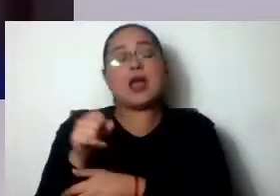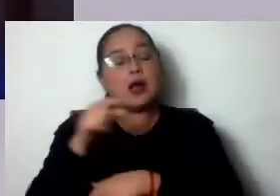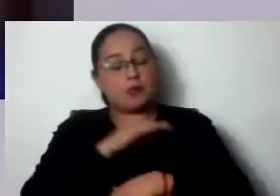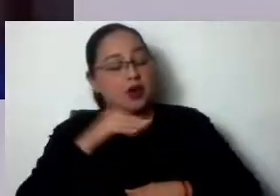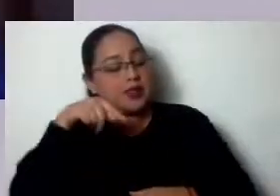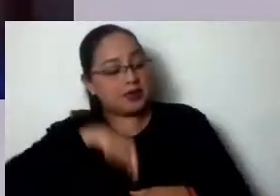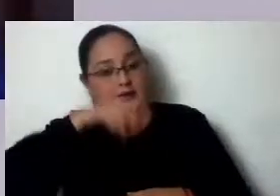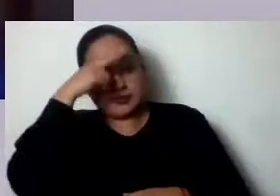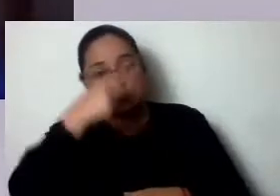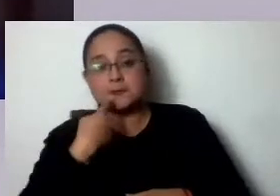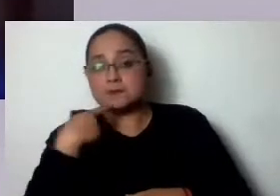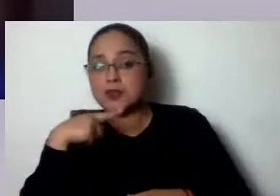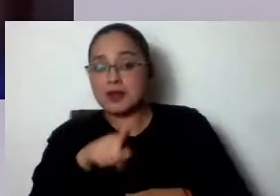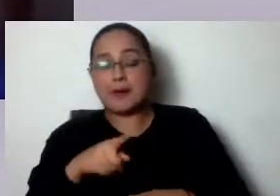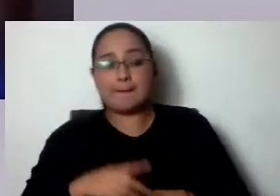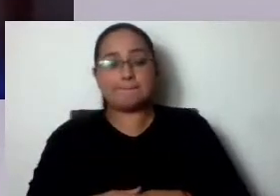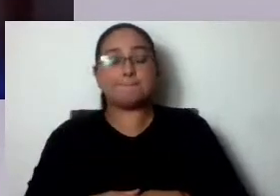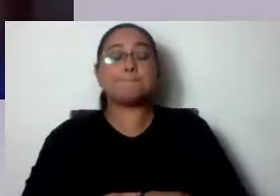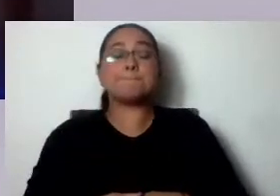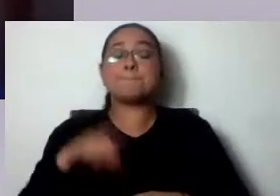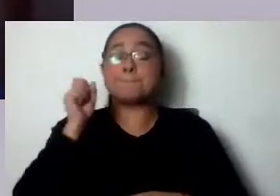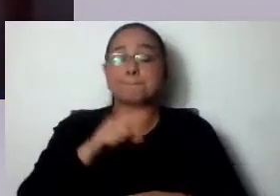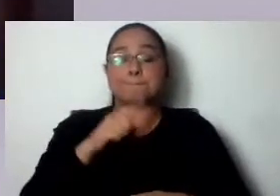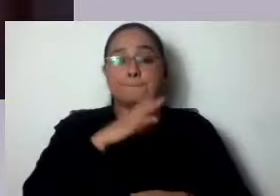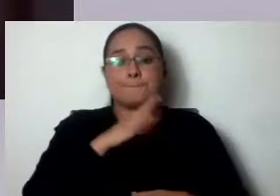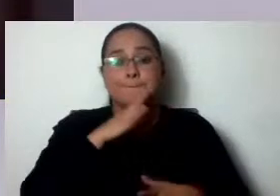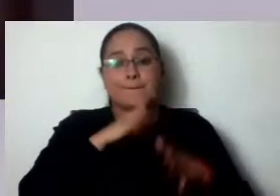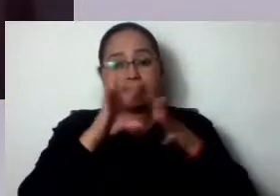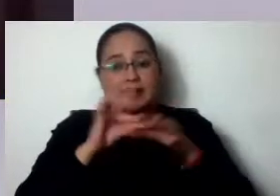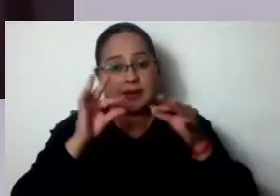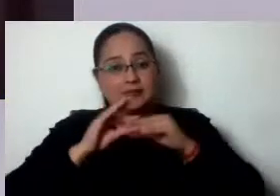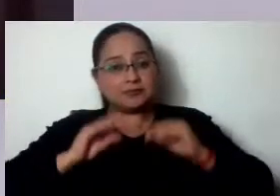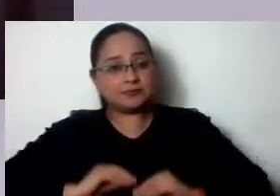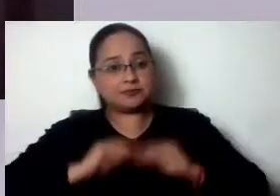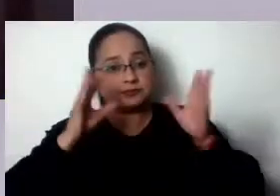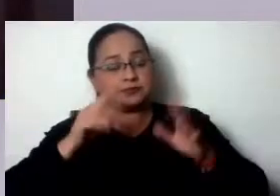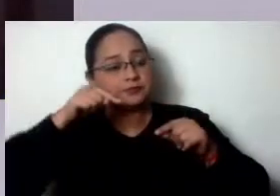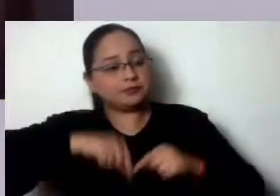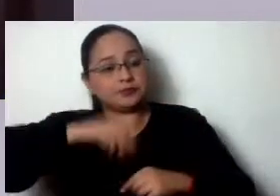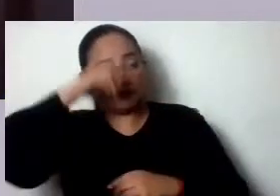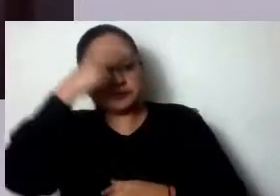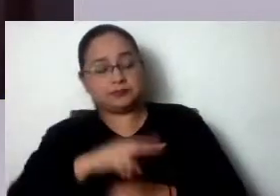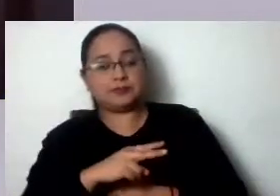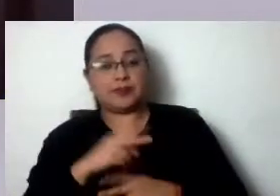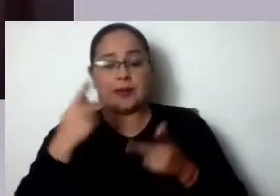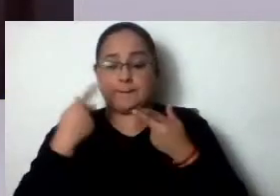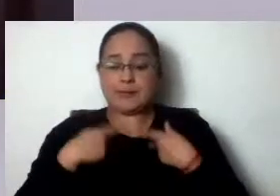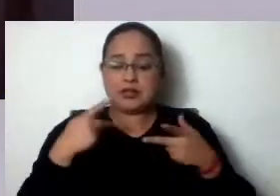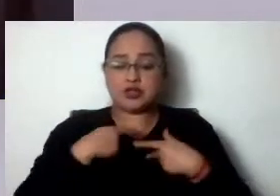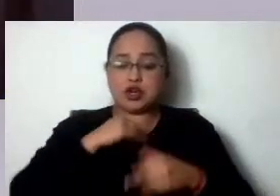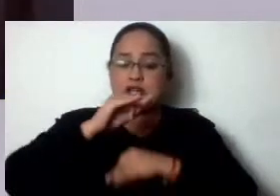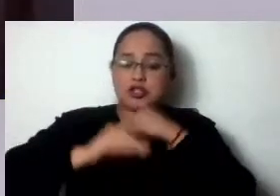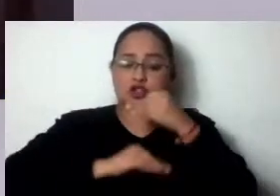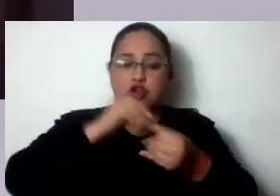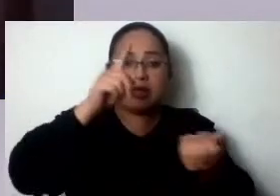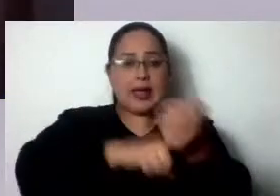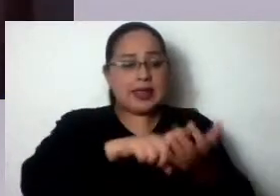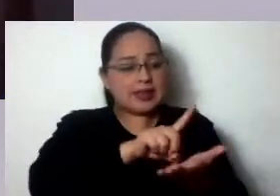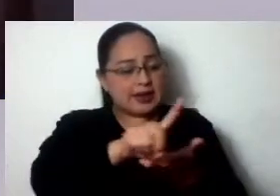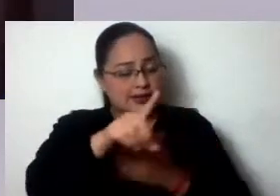se reconoció categóricamente que en mexico todas las personas son titulares de estos derechos